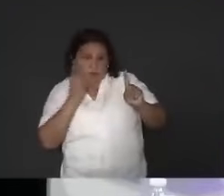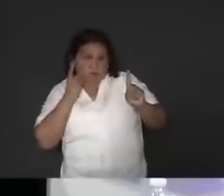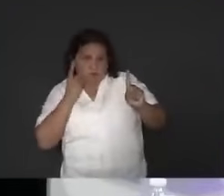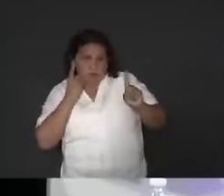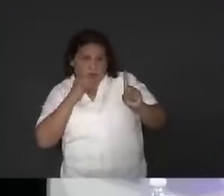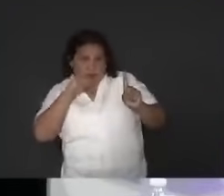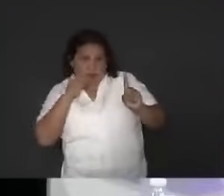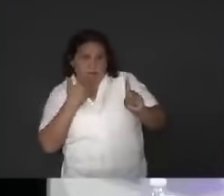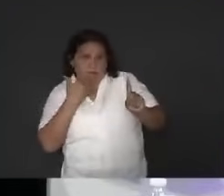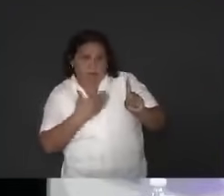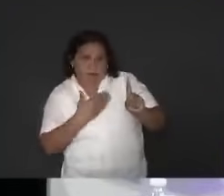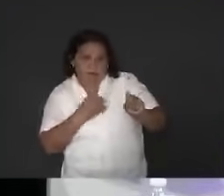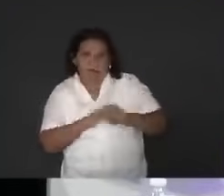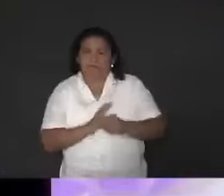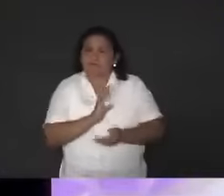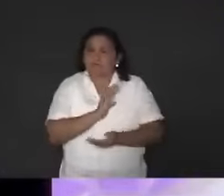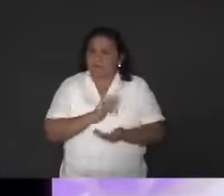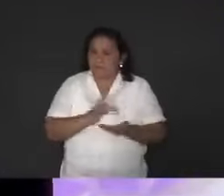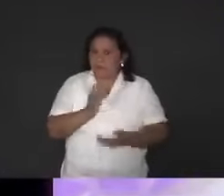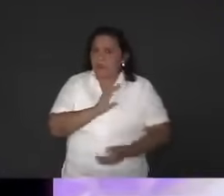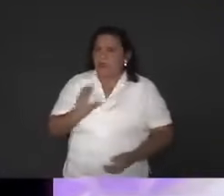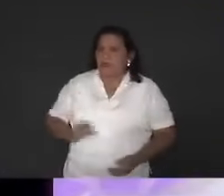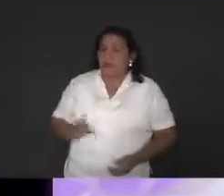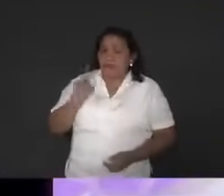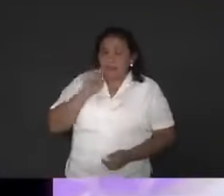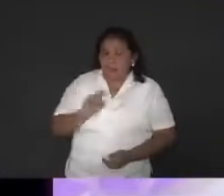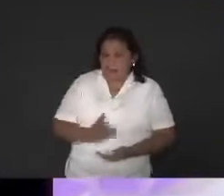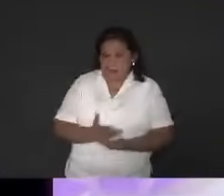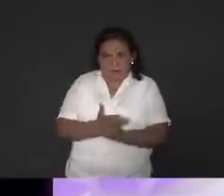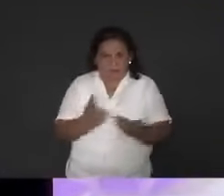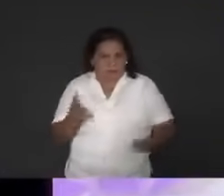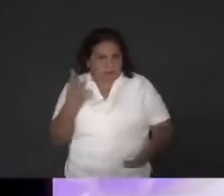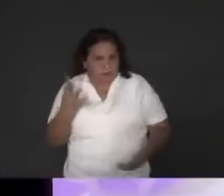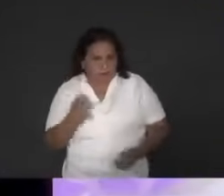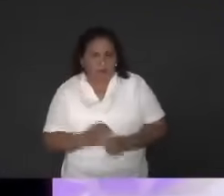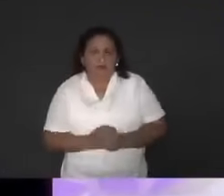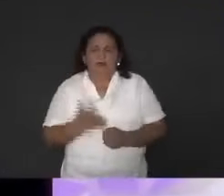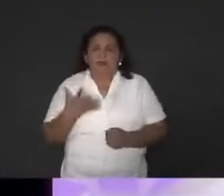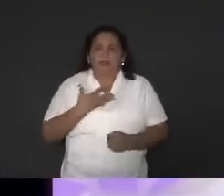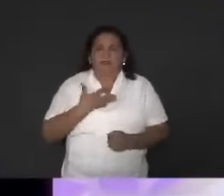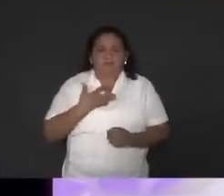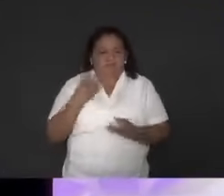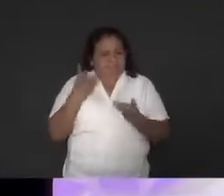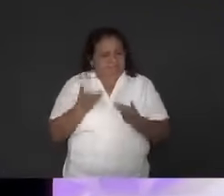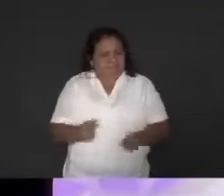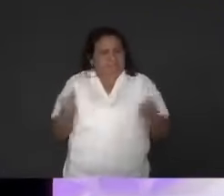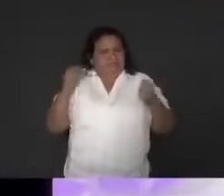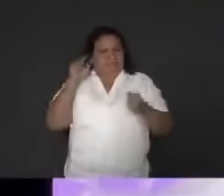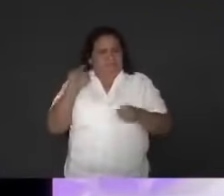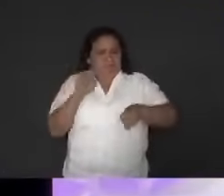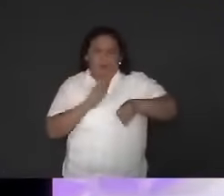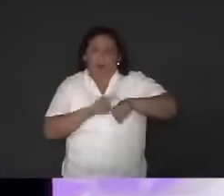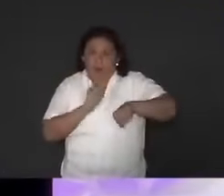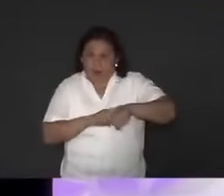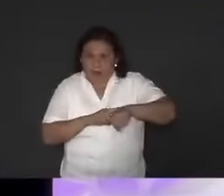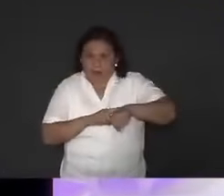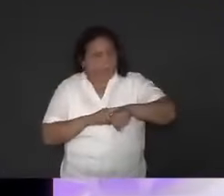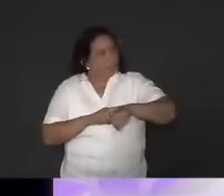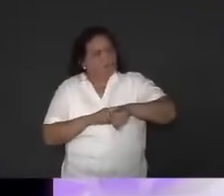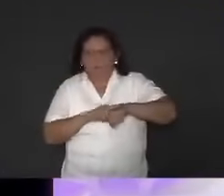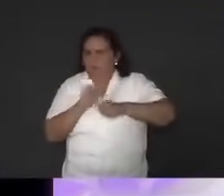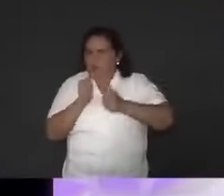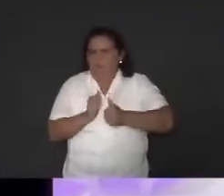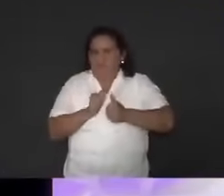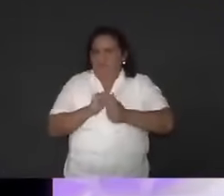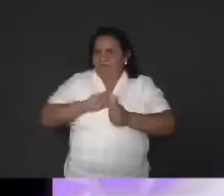congruencia. Gracias, candidata. Candidatos, les recordamos que en este segmento tienen que gastar el tiempo acumulado de la bolsa de tiempo. No es acumulable